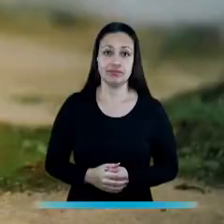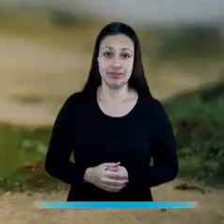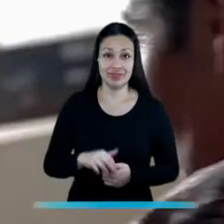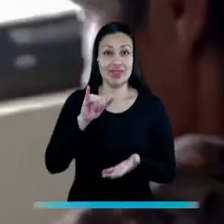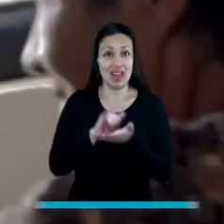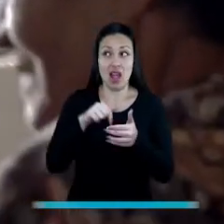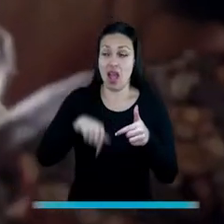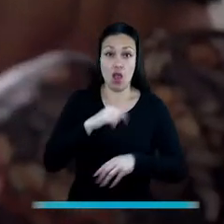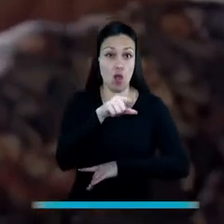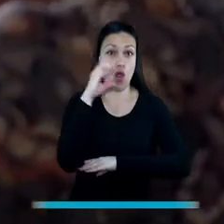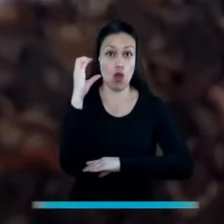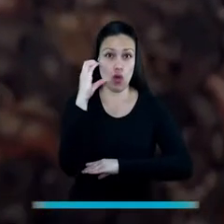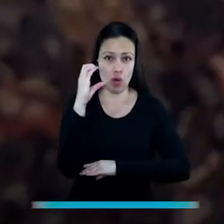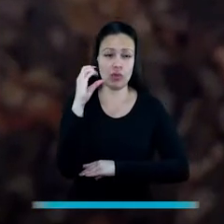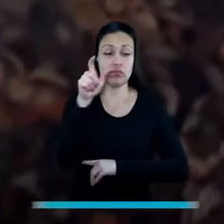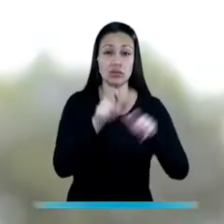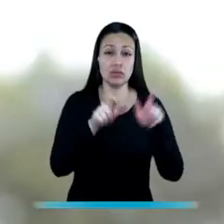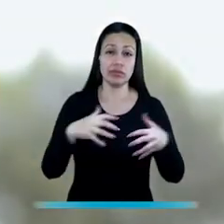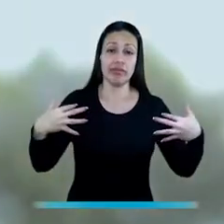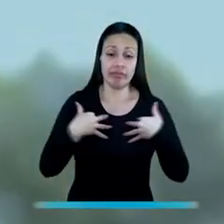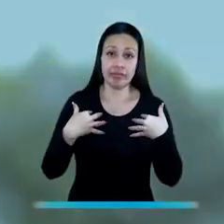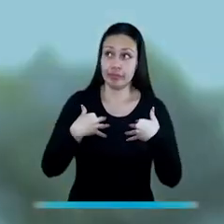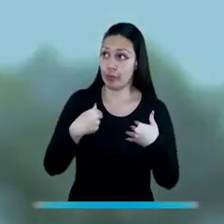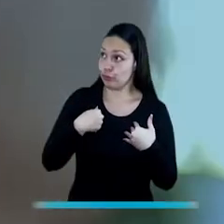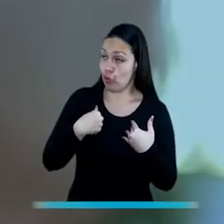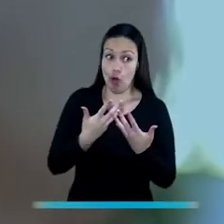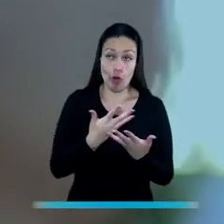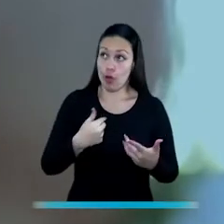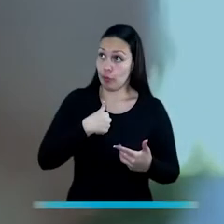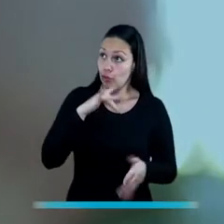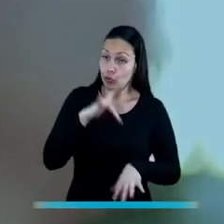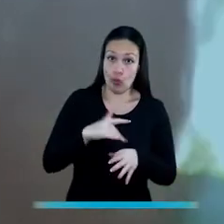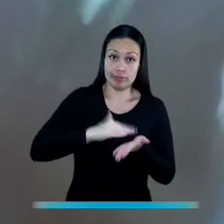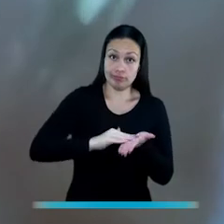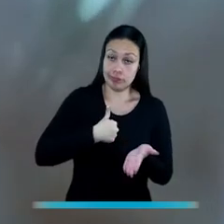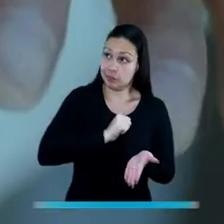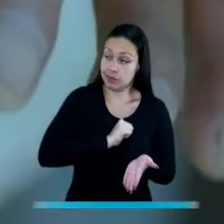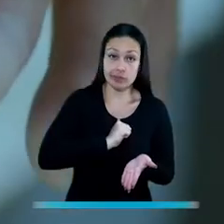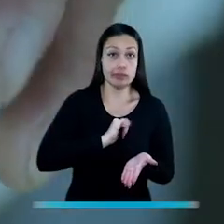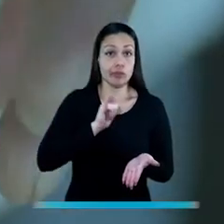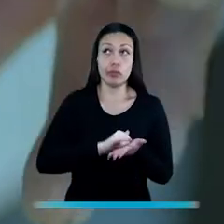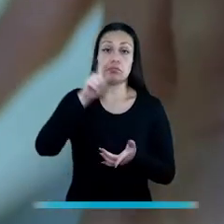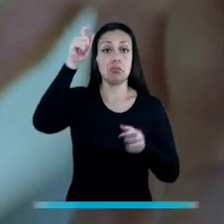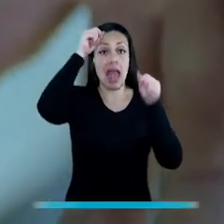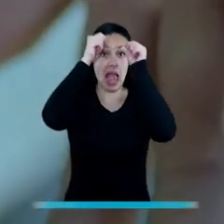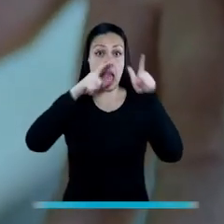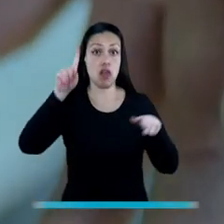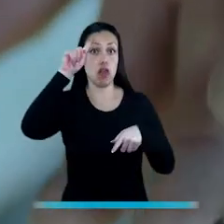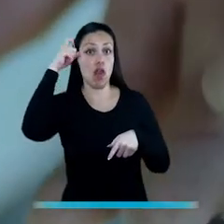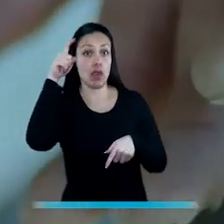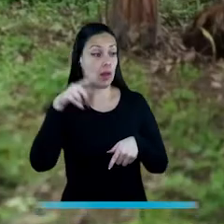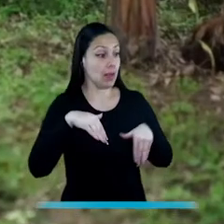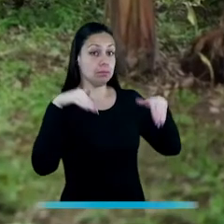vulnerados. Enfrente a todo lo que ha venido sucediendo en Colombia, las víctimas siguen pagando todos los platos rotos de la ausencia